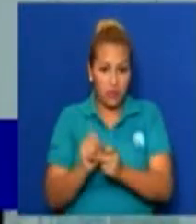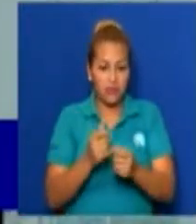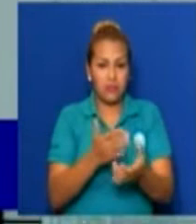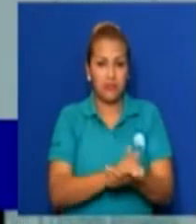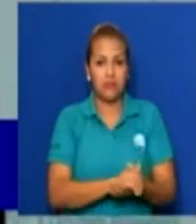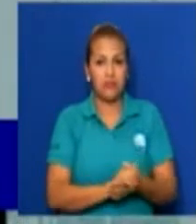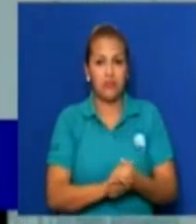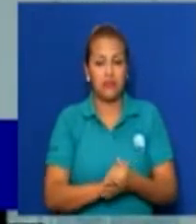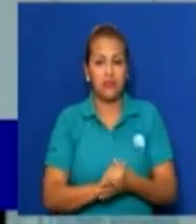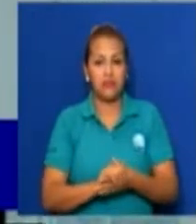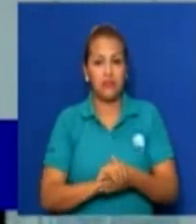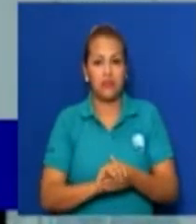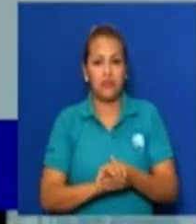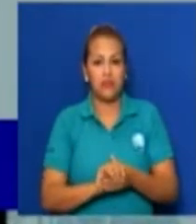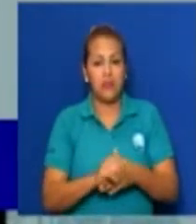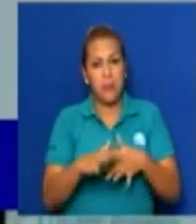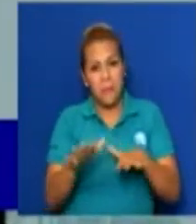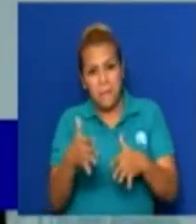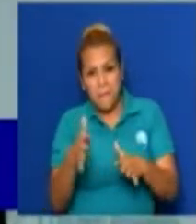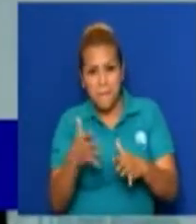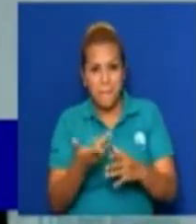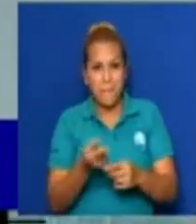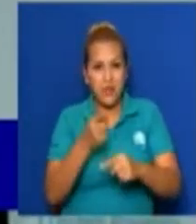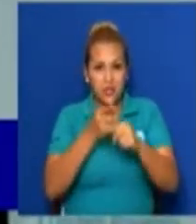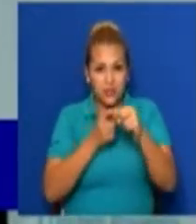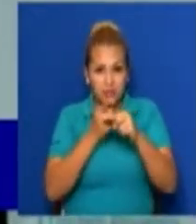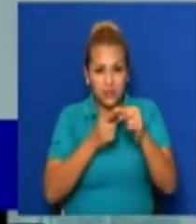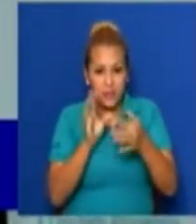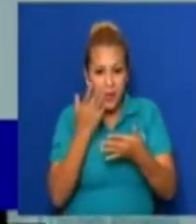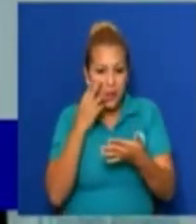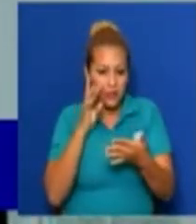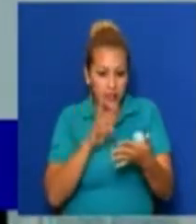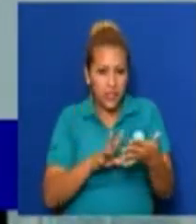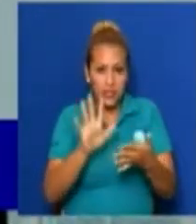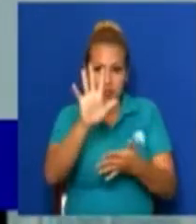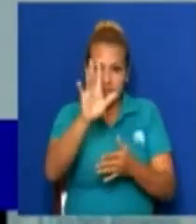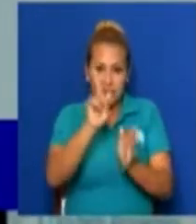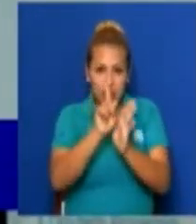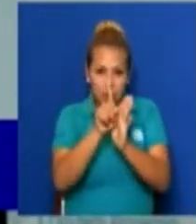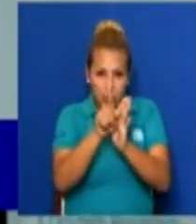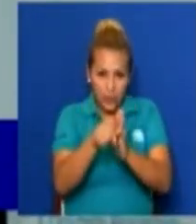cuando lleve la mitad, me pasa una notita cuando lleve 5 minutos.